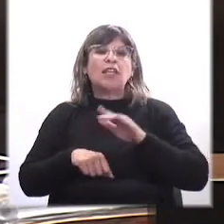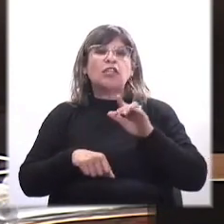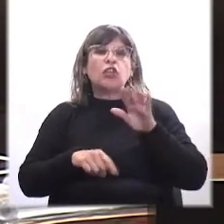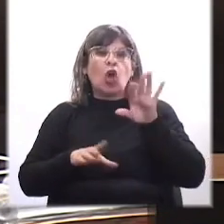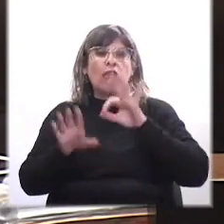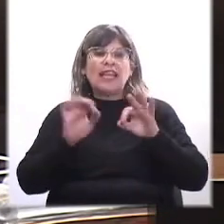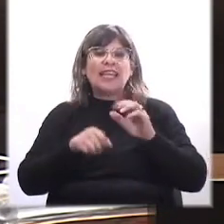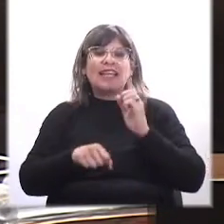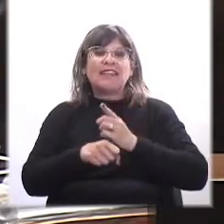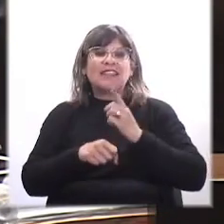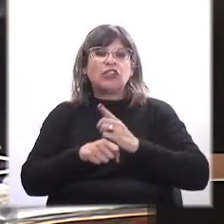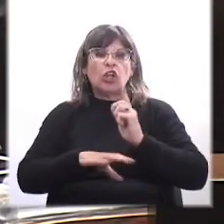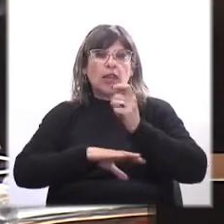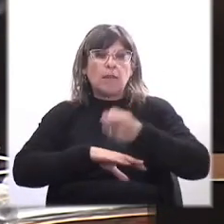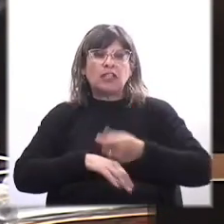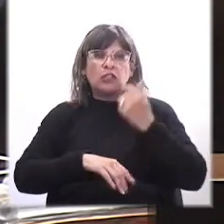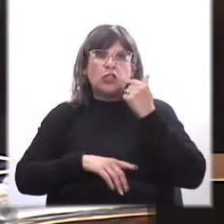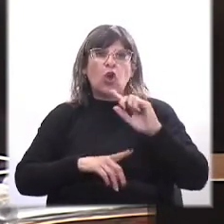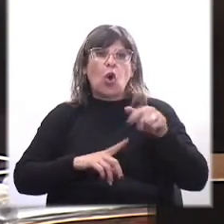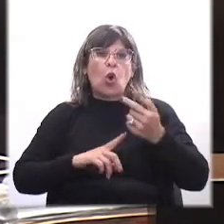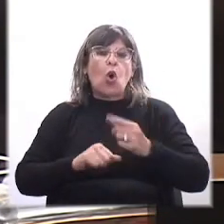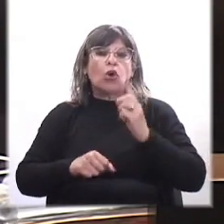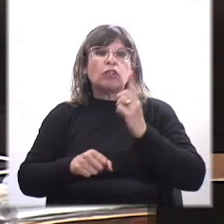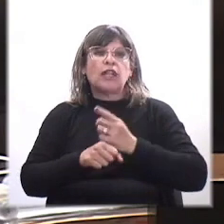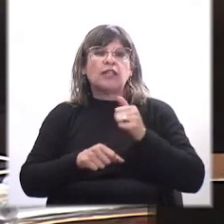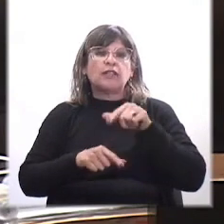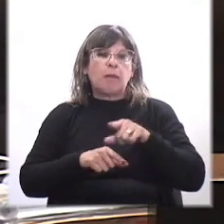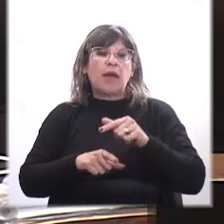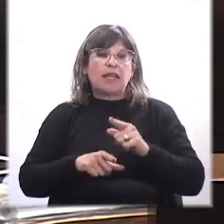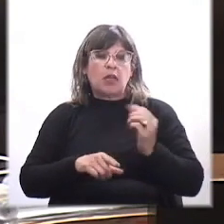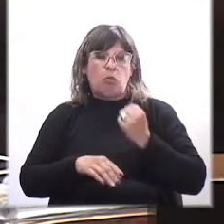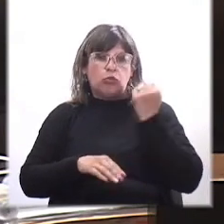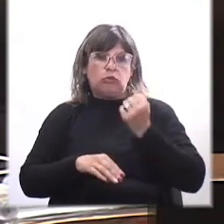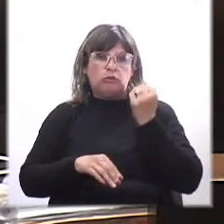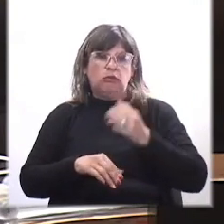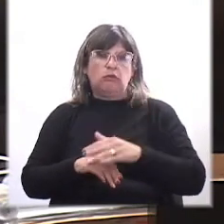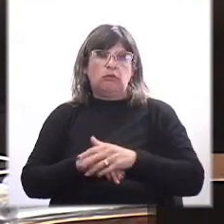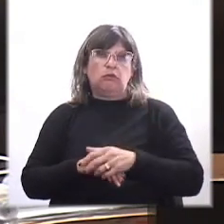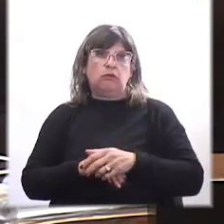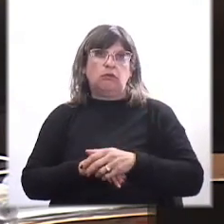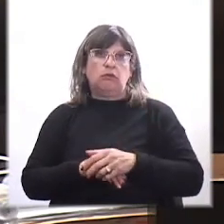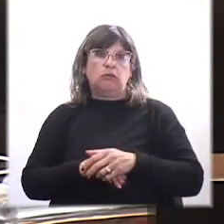decisiones de inversión u otras resoluciones oficiales relevantes.